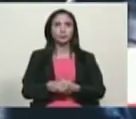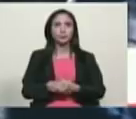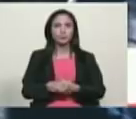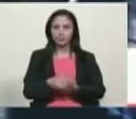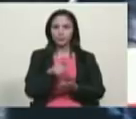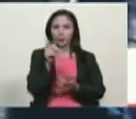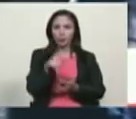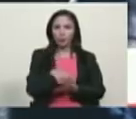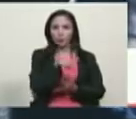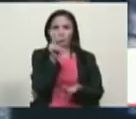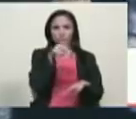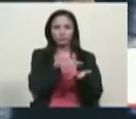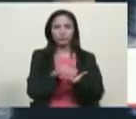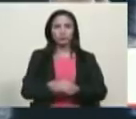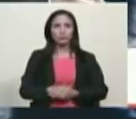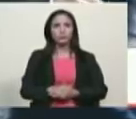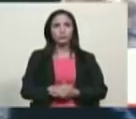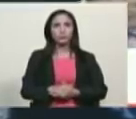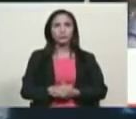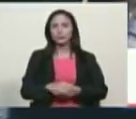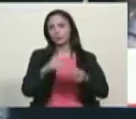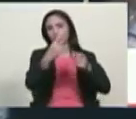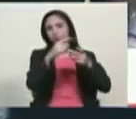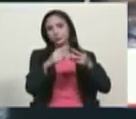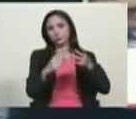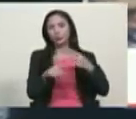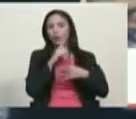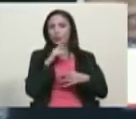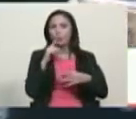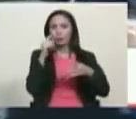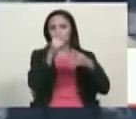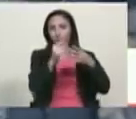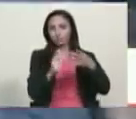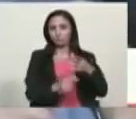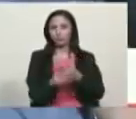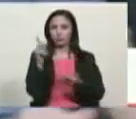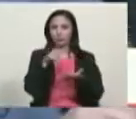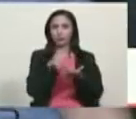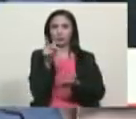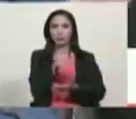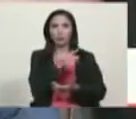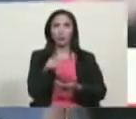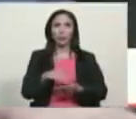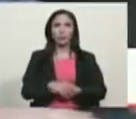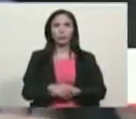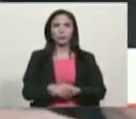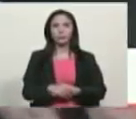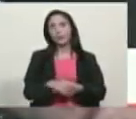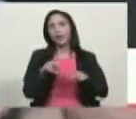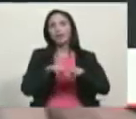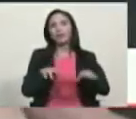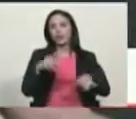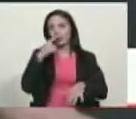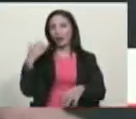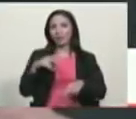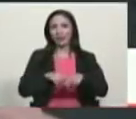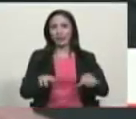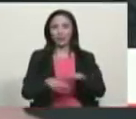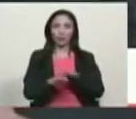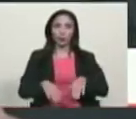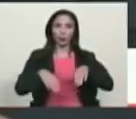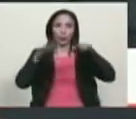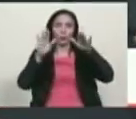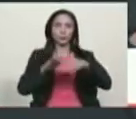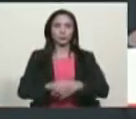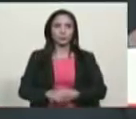¿Tú estuviste, Hugo? Hugo Moldi, Cato, no sé si estuvo. ¿Estuviste? Bueno, era un niño. Bueno, Cato era un niño